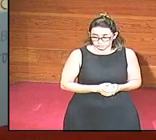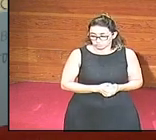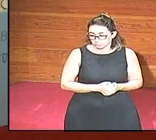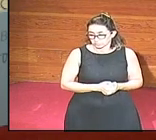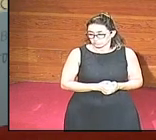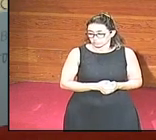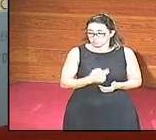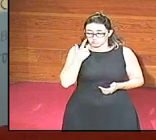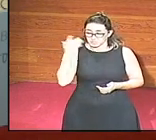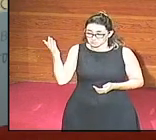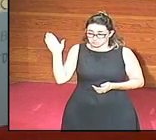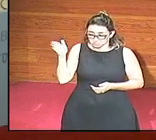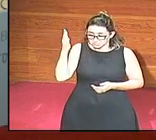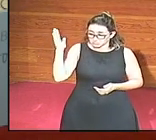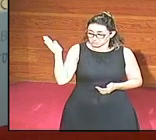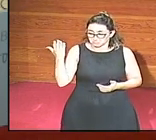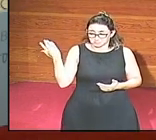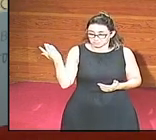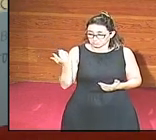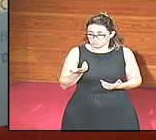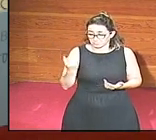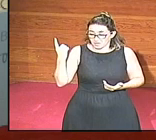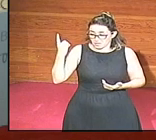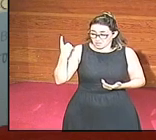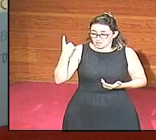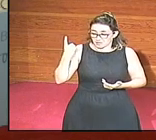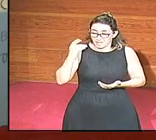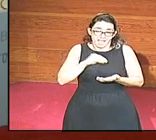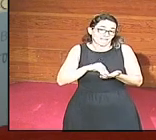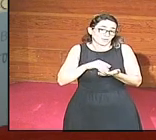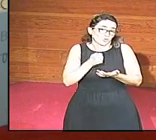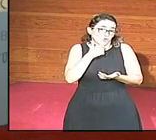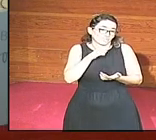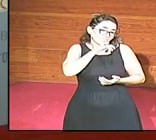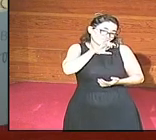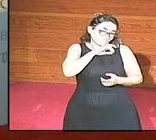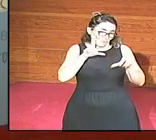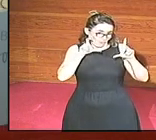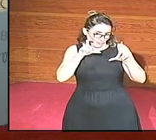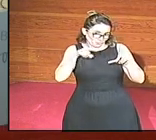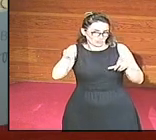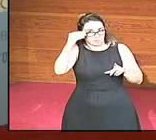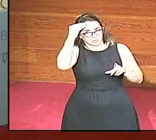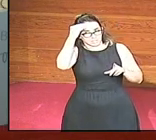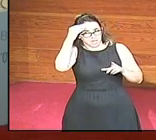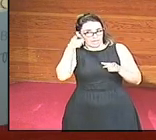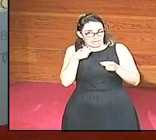Y lo que vais viendo, bueno, esto pues de vez en cuando hay que poner una foto alegre, que sepáis que la gente también se casa durante la